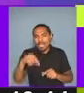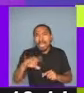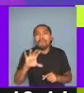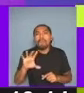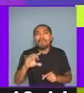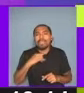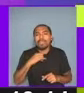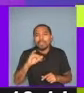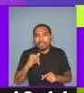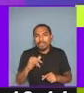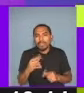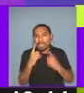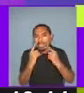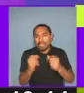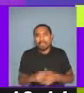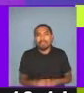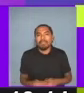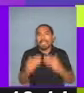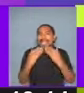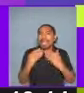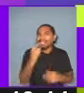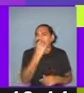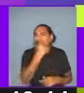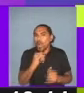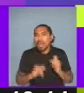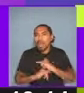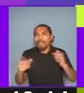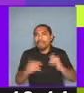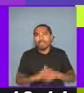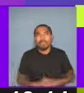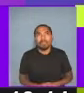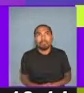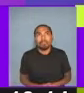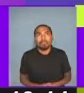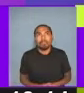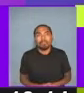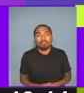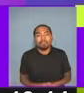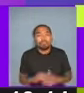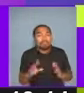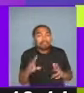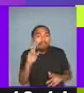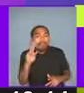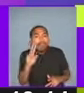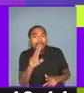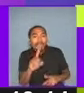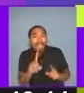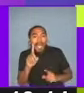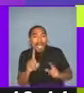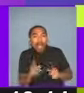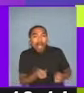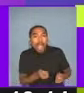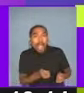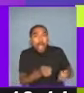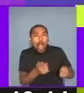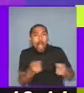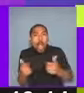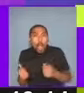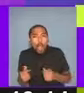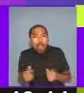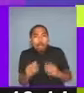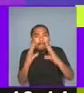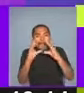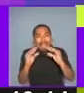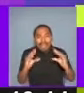Jorge, muchísimas gracias por la información. Lo que sí se ve es algunas compras de fin de año, eso sí se te está observando, y el movimiento,